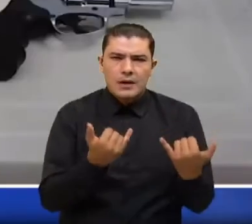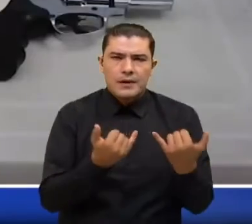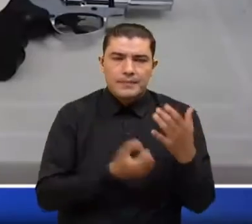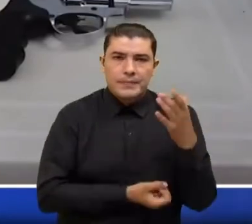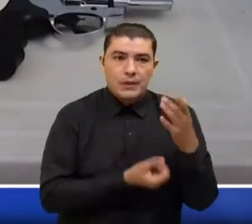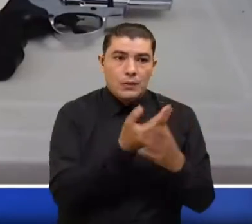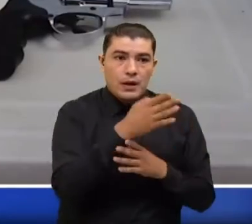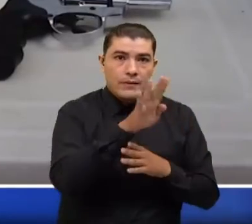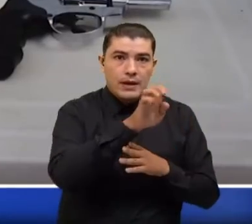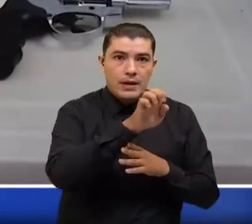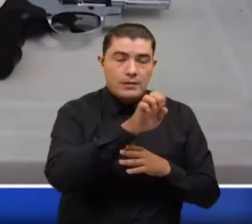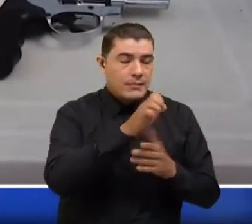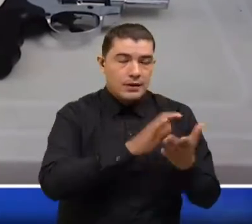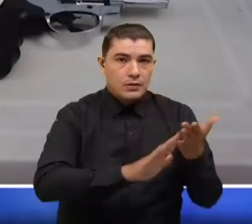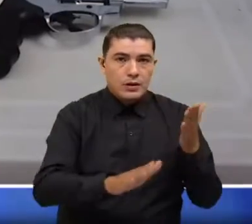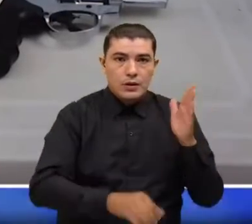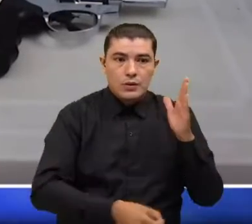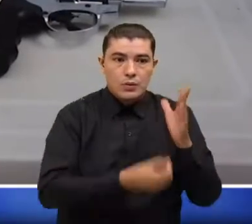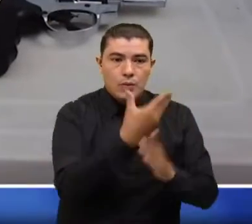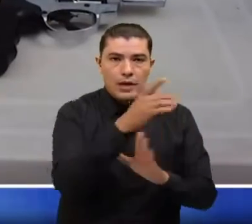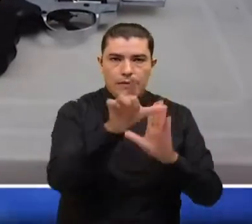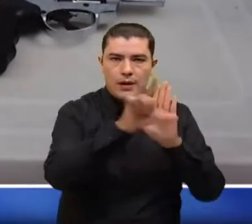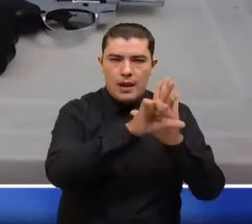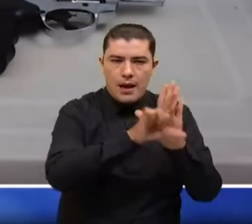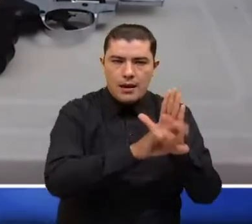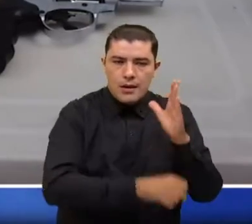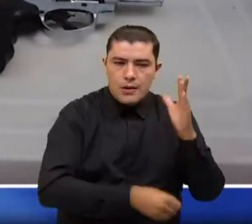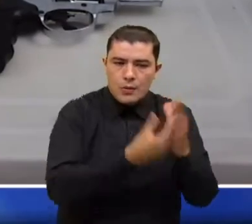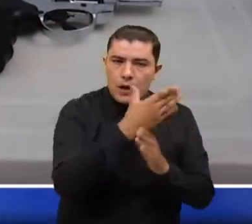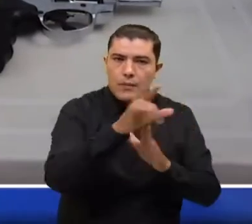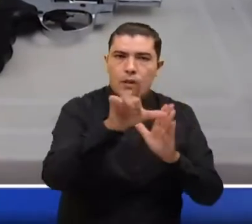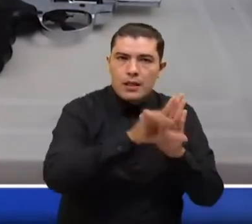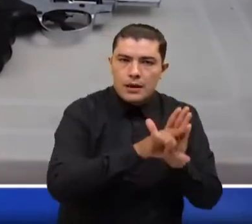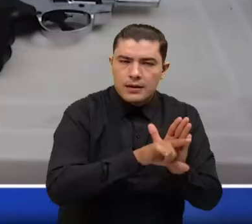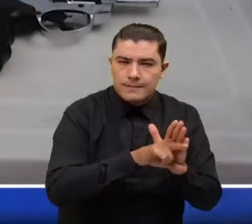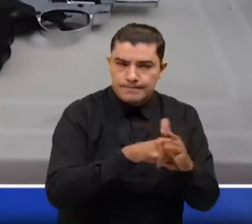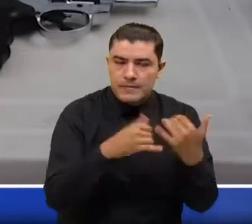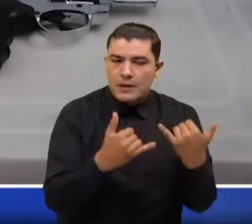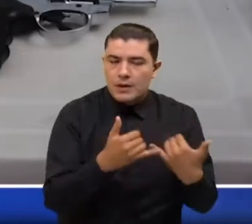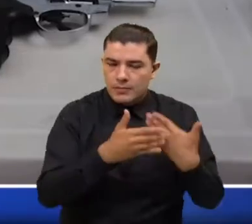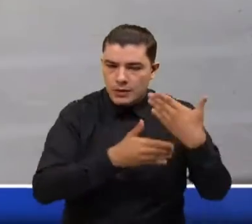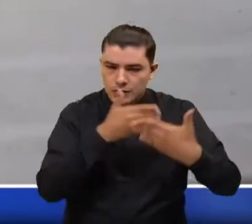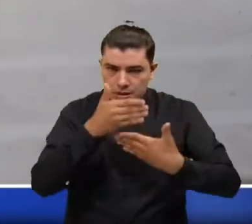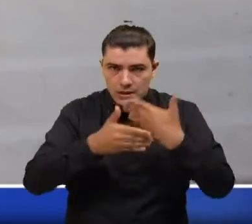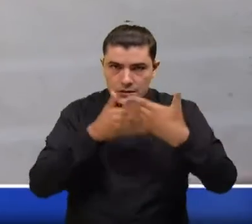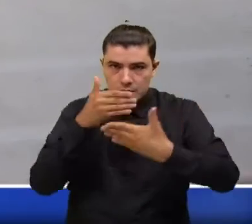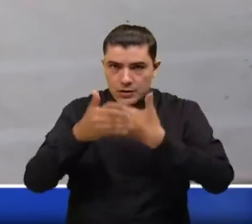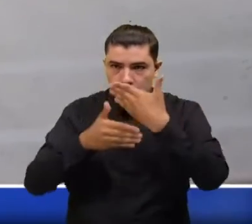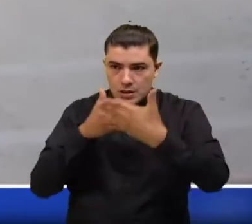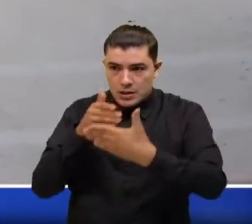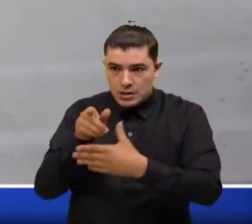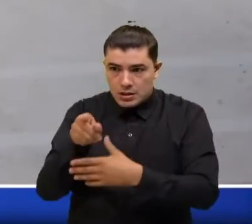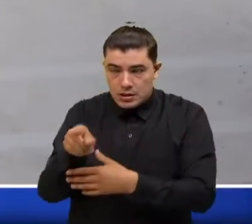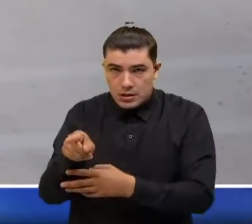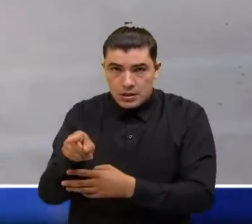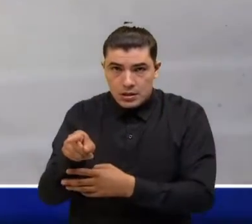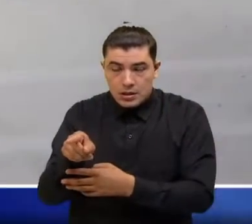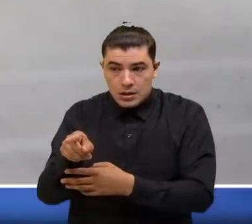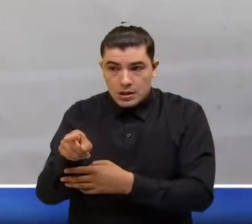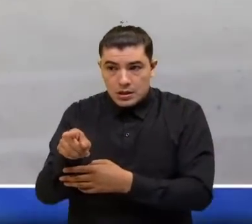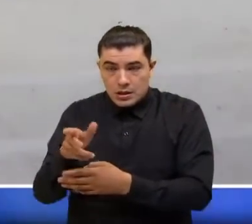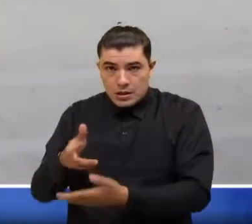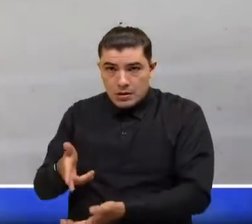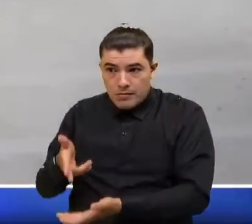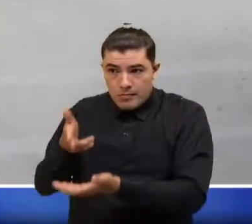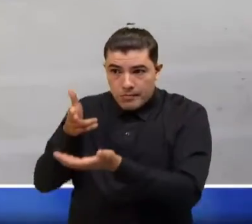ley se requiere, digamos, una más contundencia para colocar estas